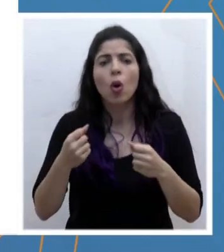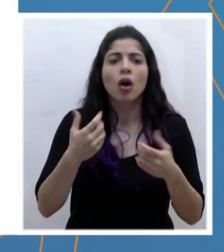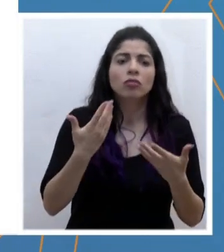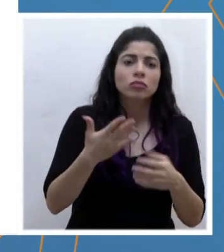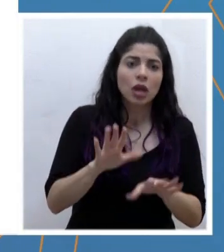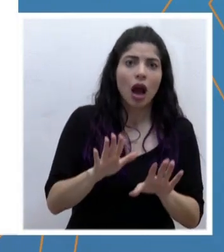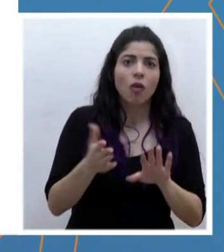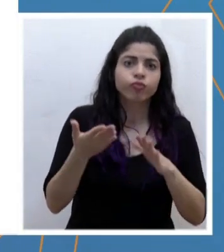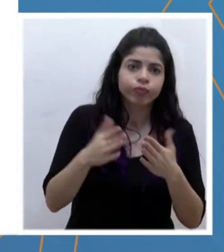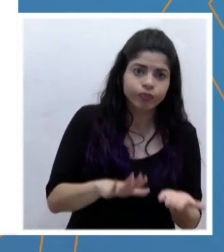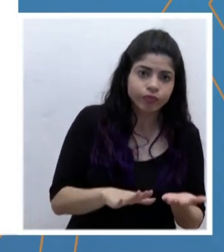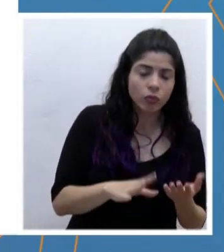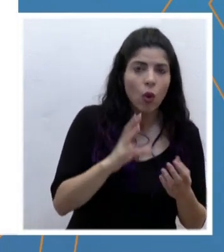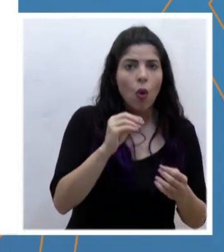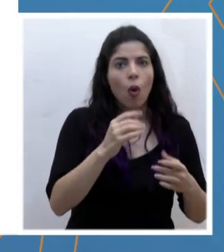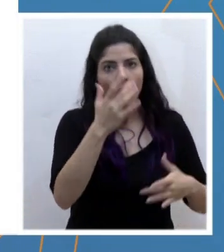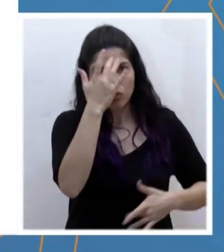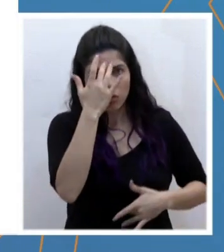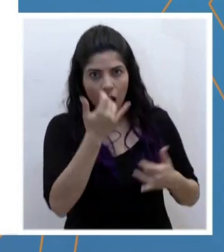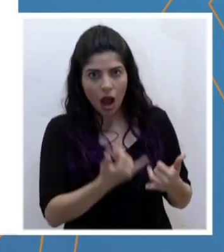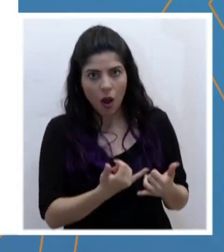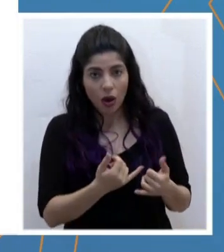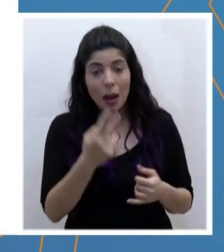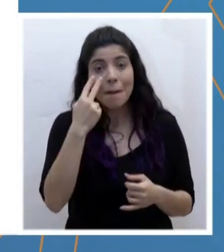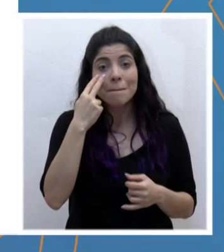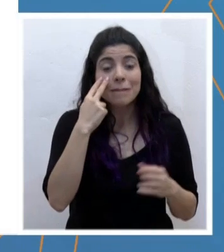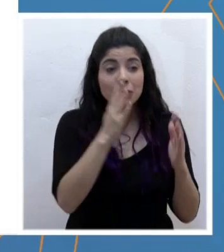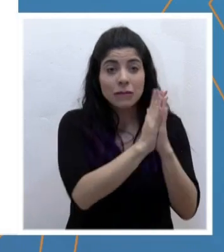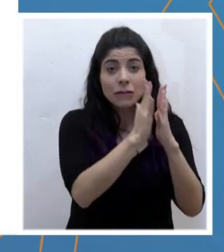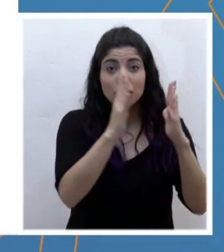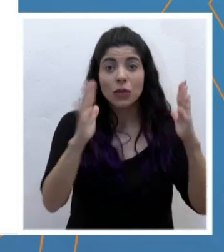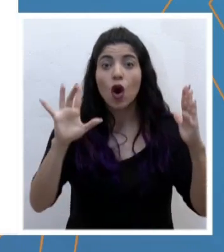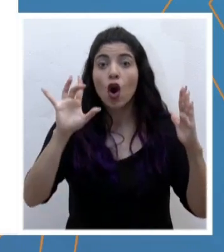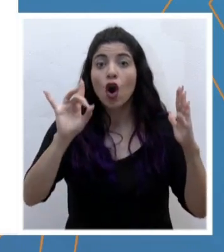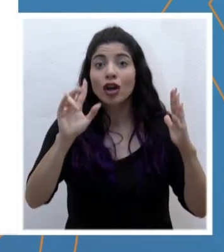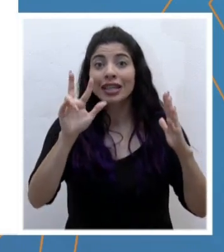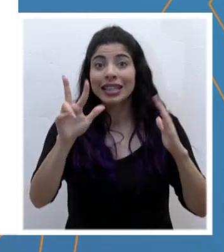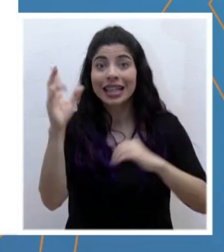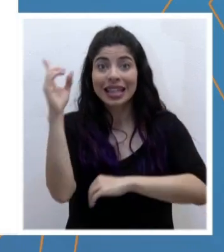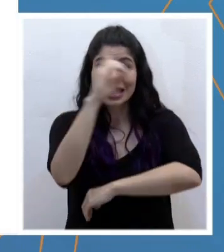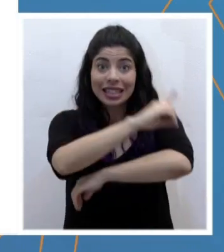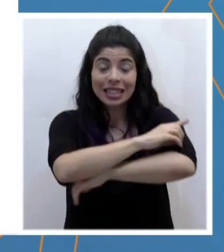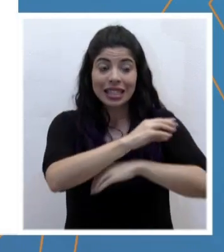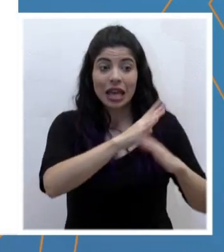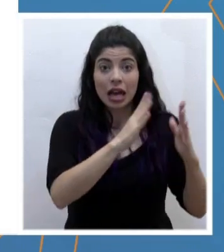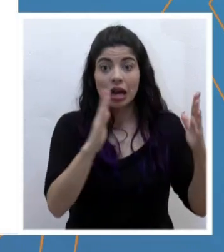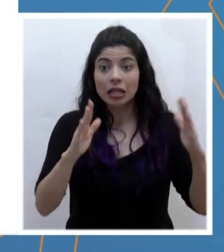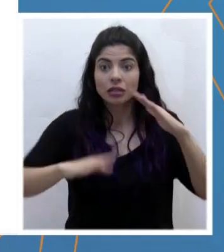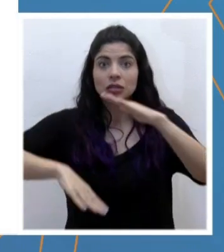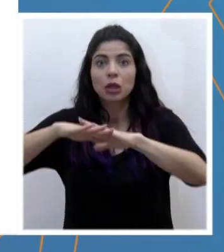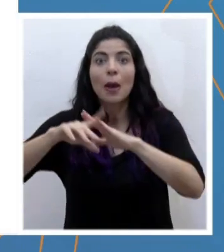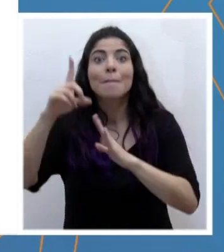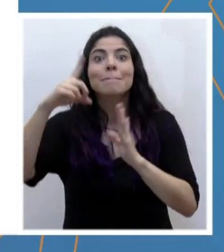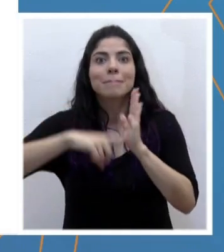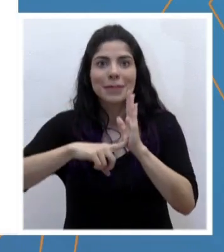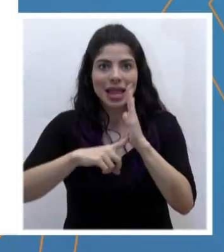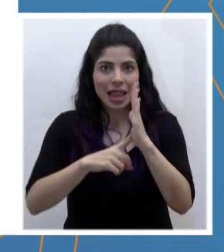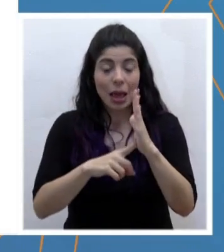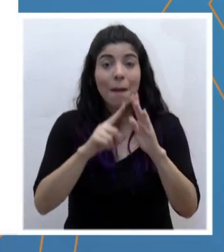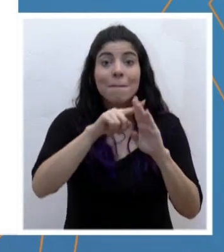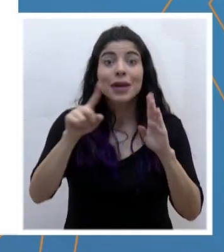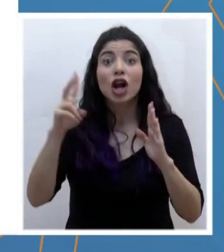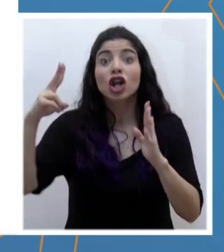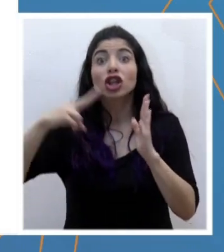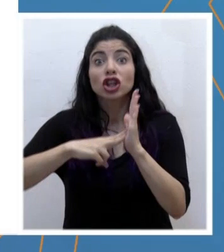fallecidos. Observamos que tuvo que transcurrir 83 días para alcanzar los primeros 1000 casos y para los segundos